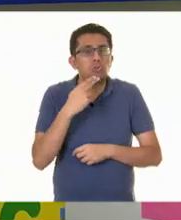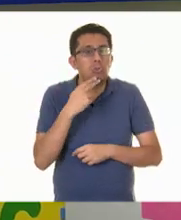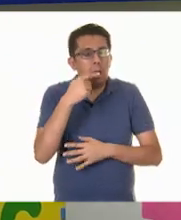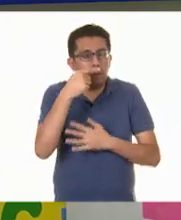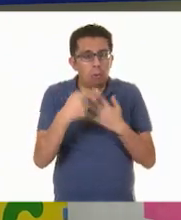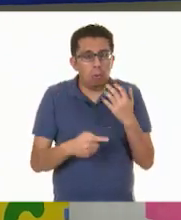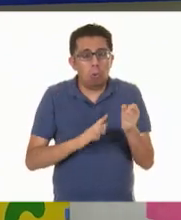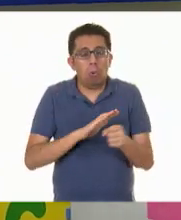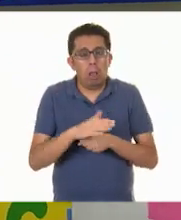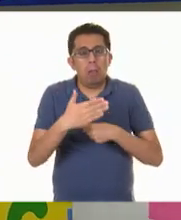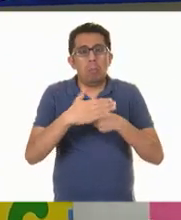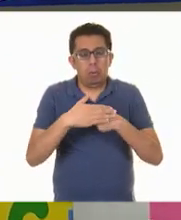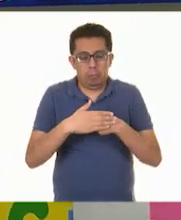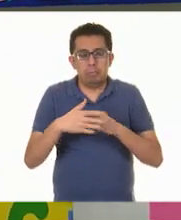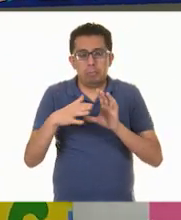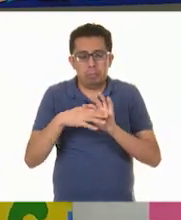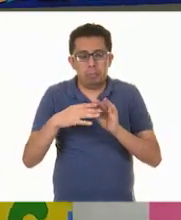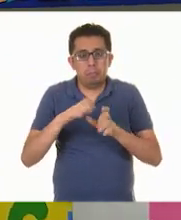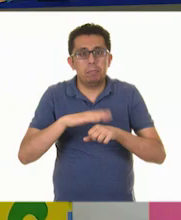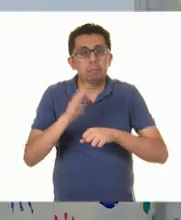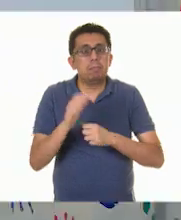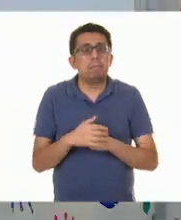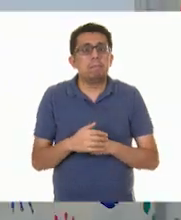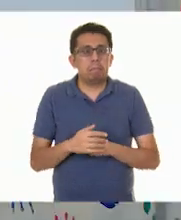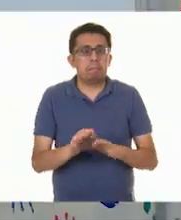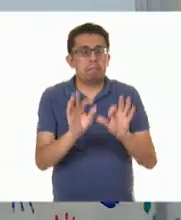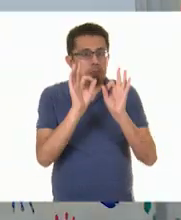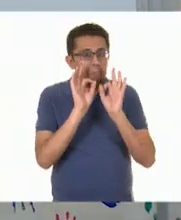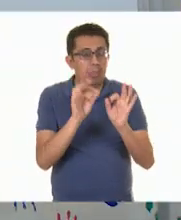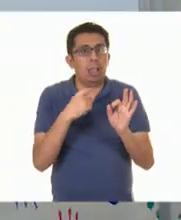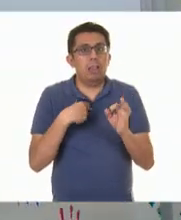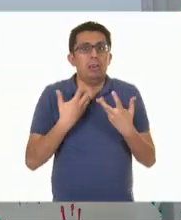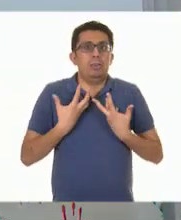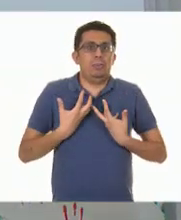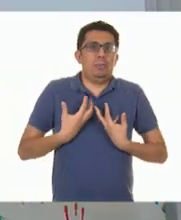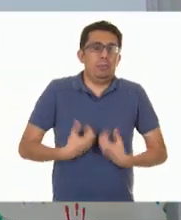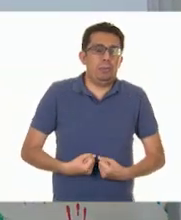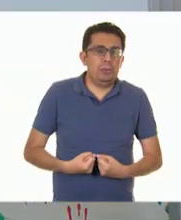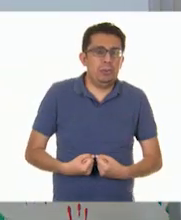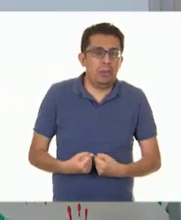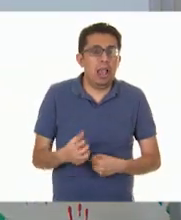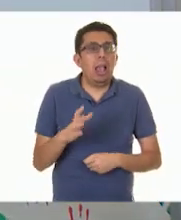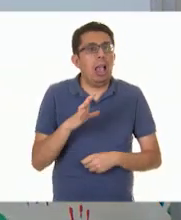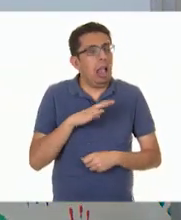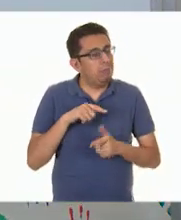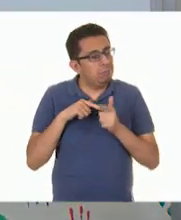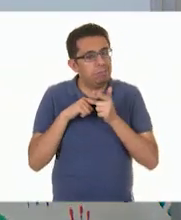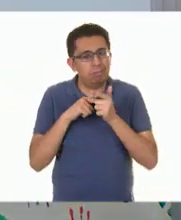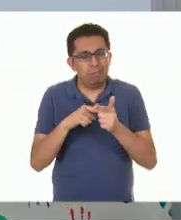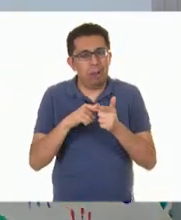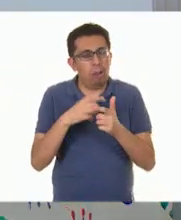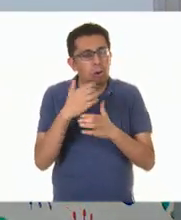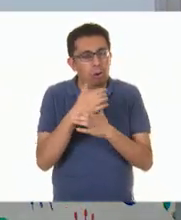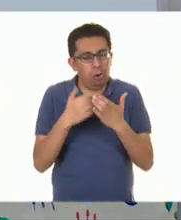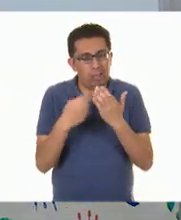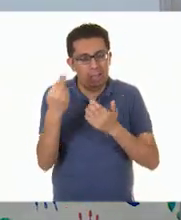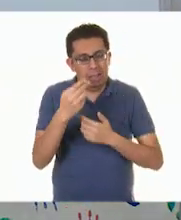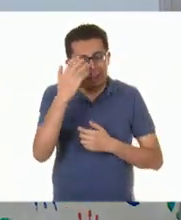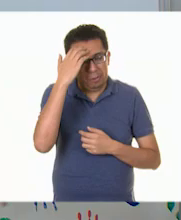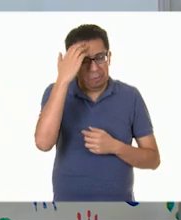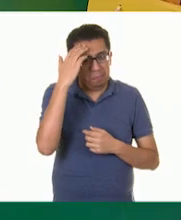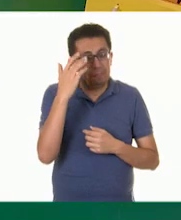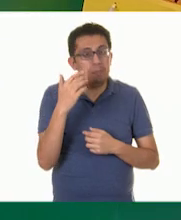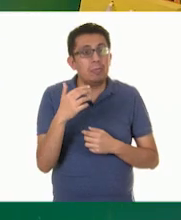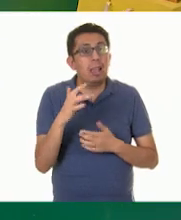clase veremos otros más. ¡Ay, perfecto! Ay, ya me había asustado porque todavía tenemos mucho que conocer acerca del sonido. Gracias, profe